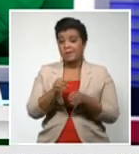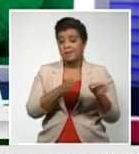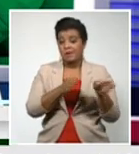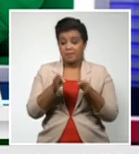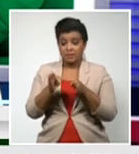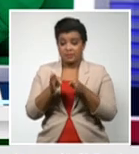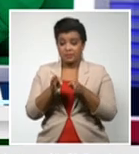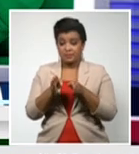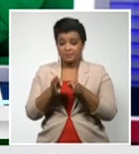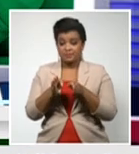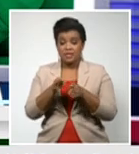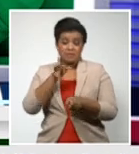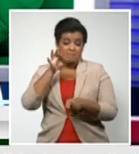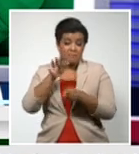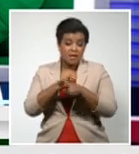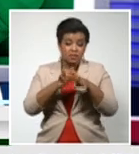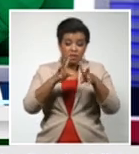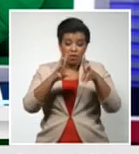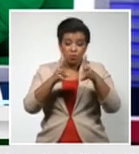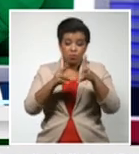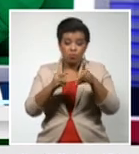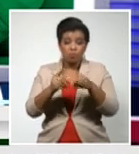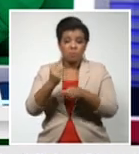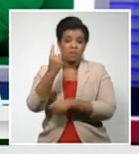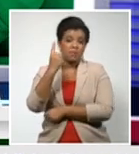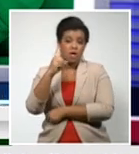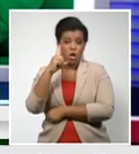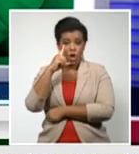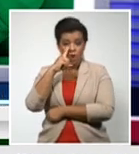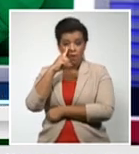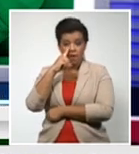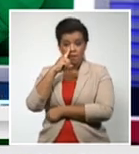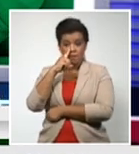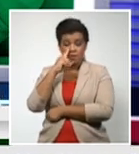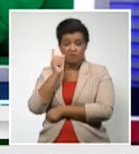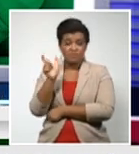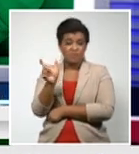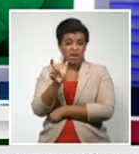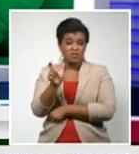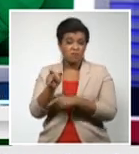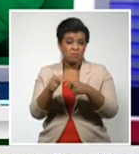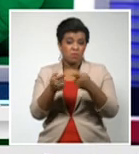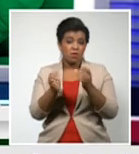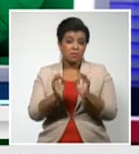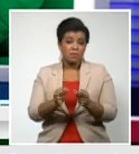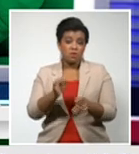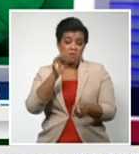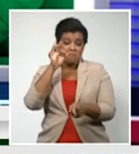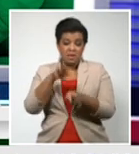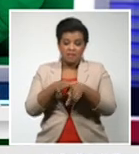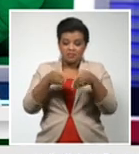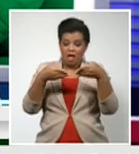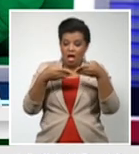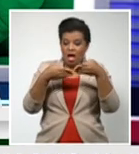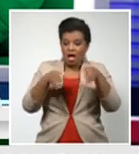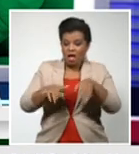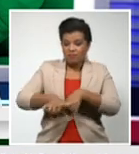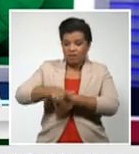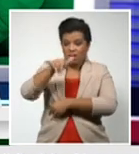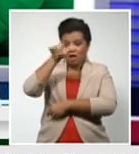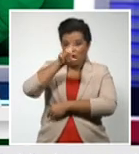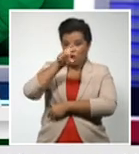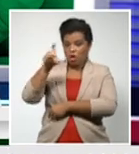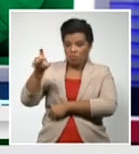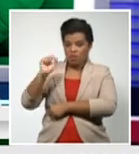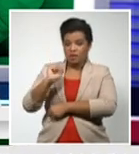noviembre, fecha que se pone de referencia porque es que se produjo la apertura de las fronteras y el incremento